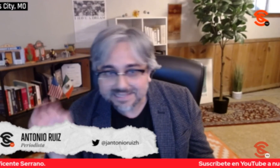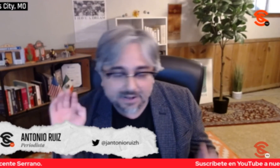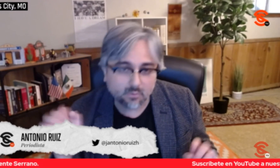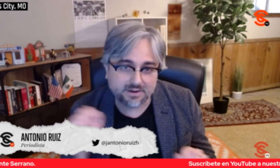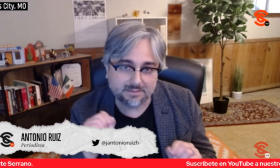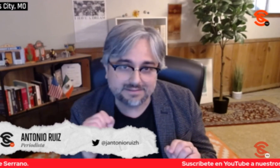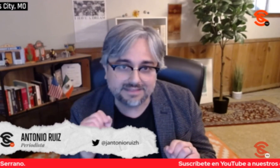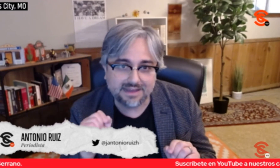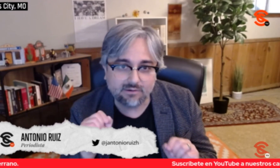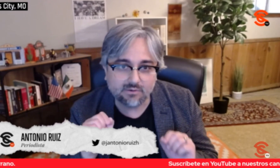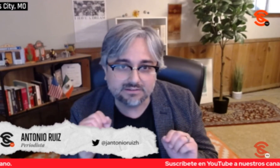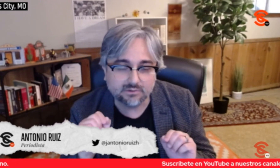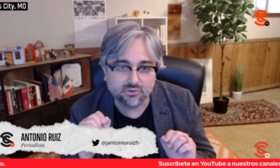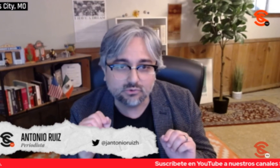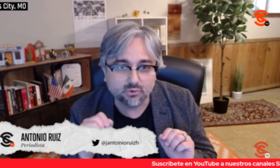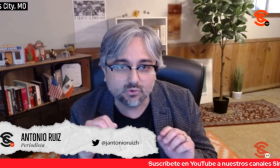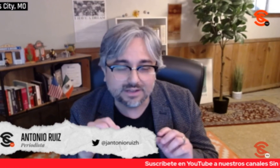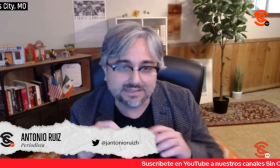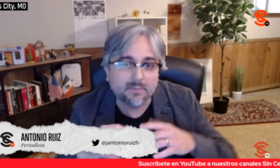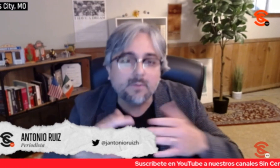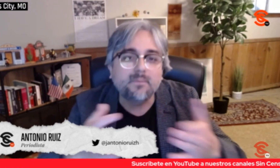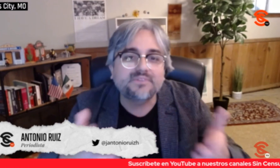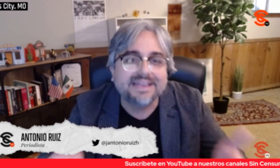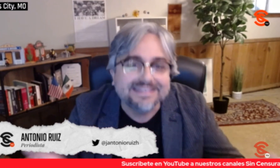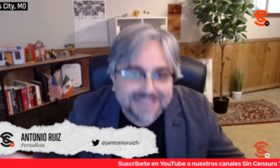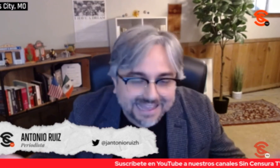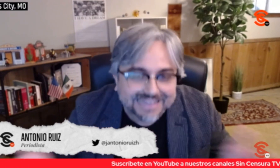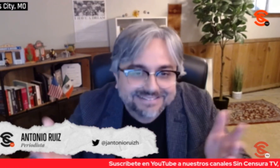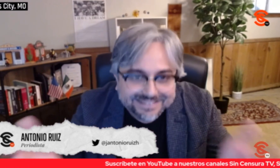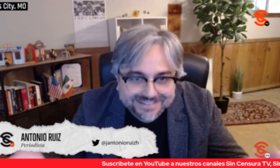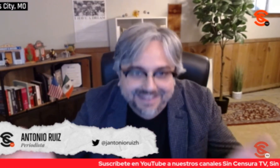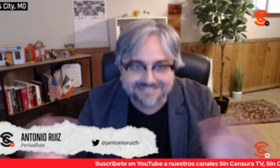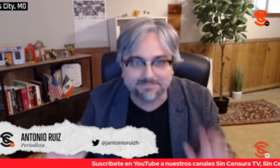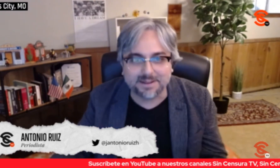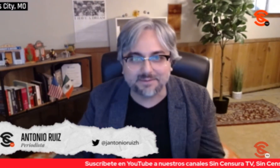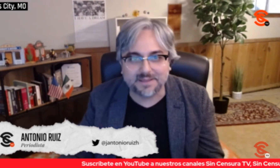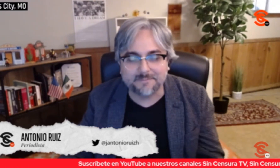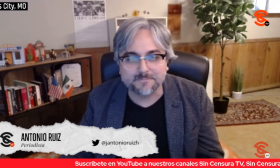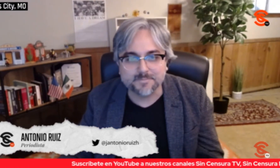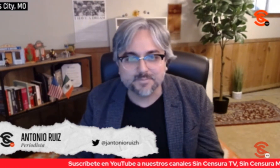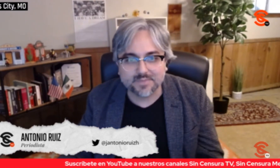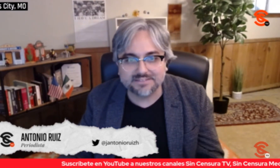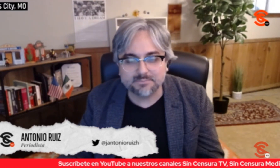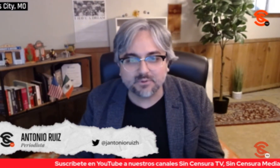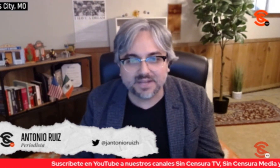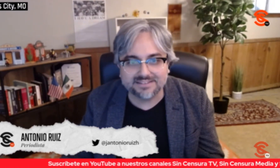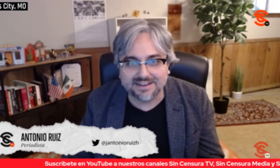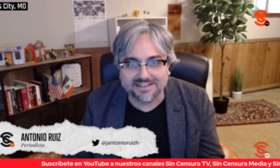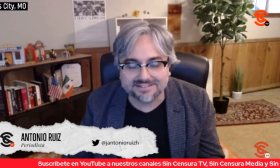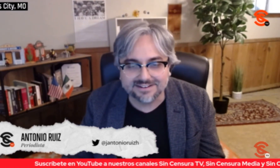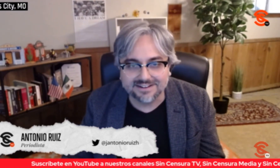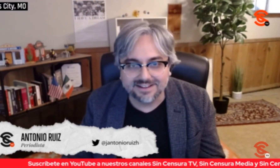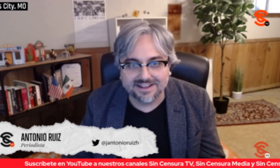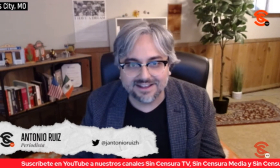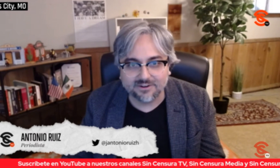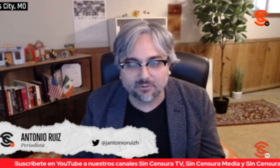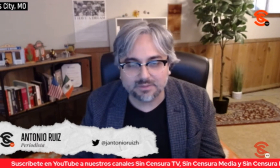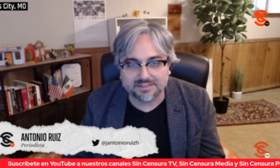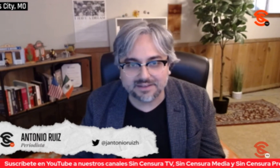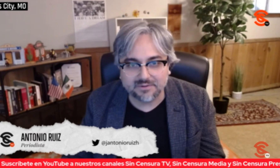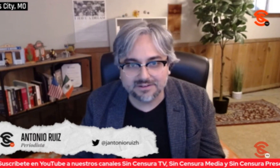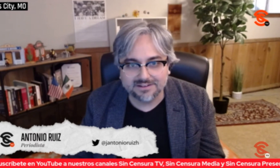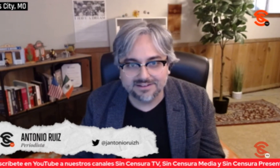alguna mentira gubernamental o alguna situación truculenta, bueno, pues ahí sí, para que vea, ahí sí podrían salir